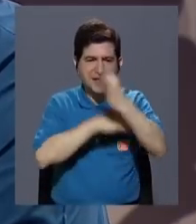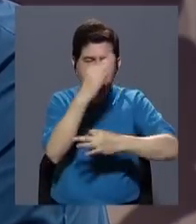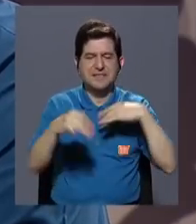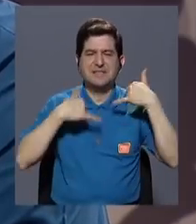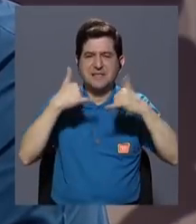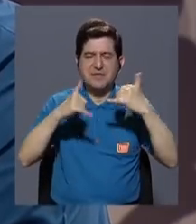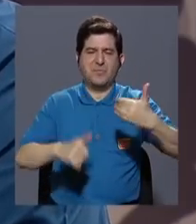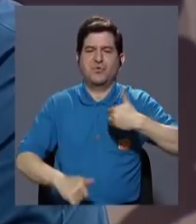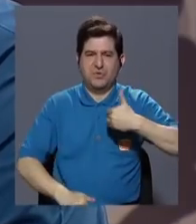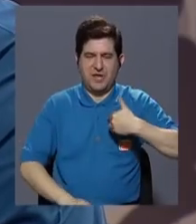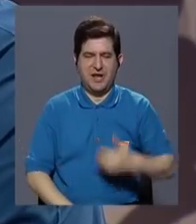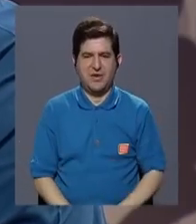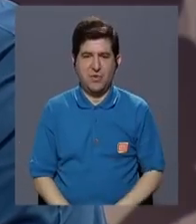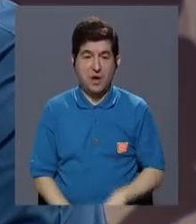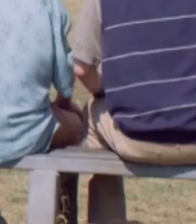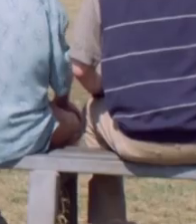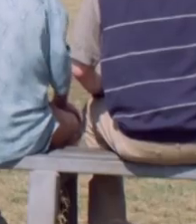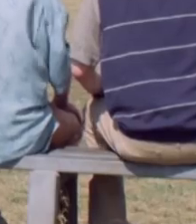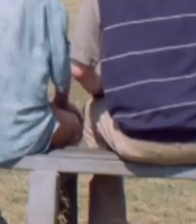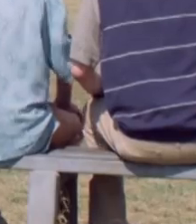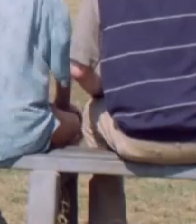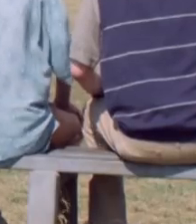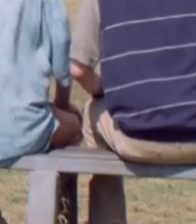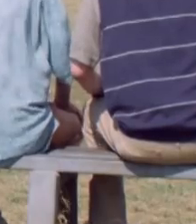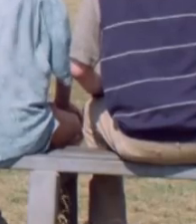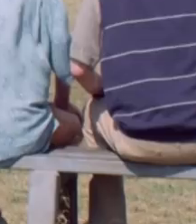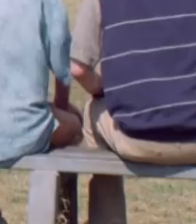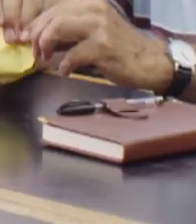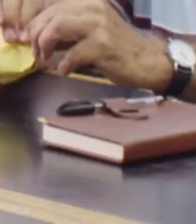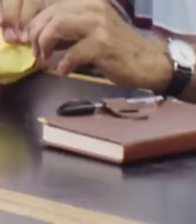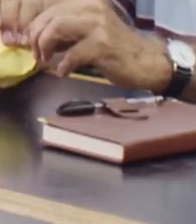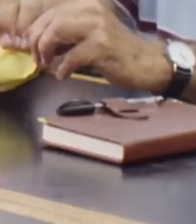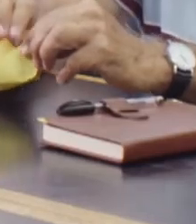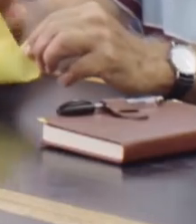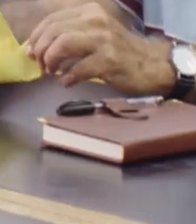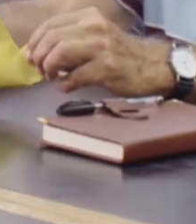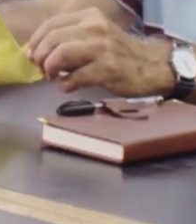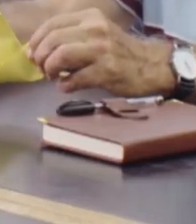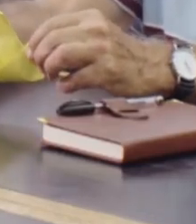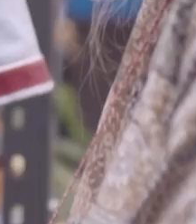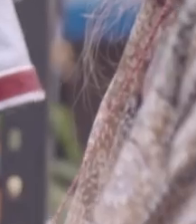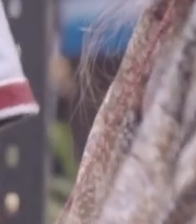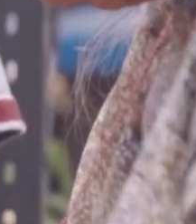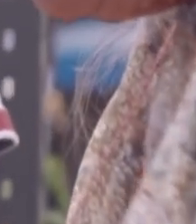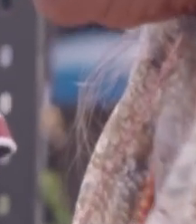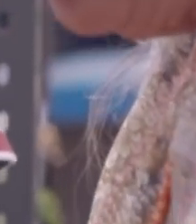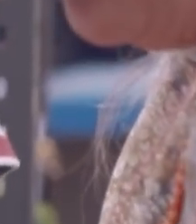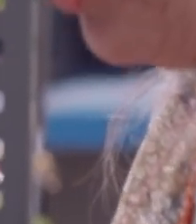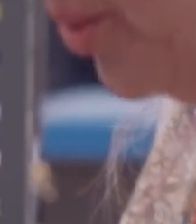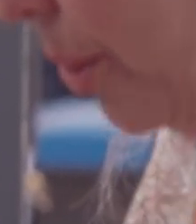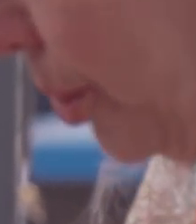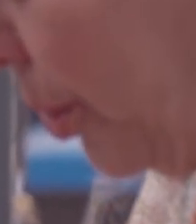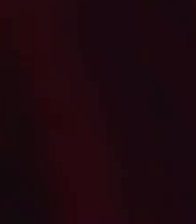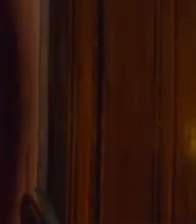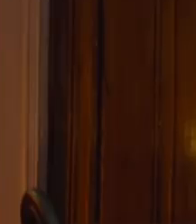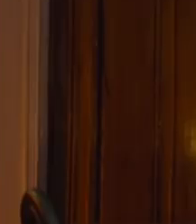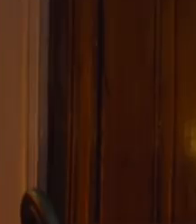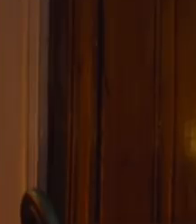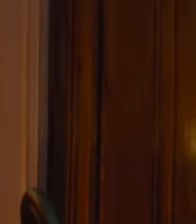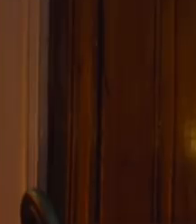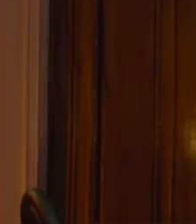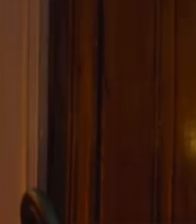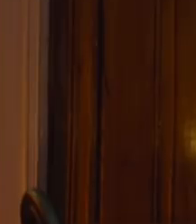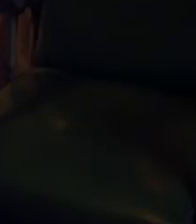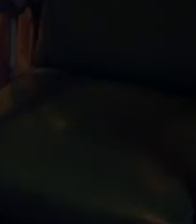tipo de juego que él tenía era destacado pero siempre tenía como este lado que tenemos los tipos también que podemos ser como chateadores y medio